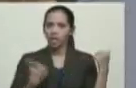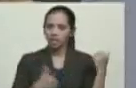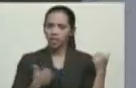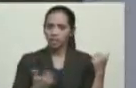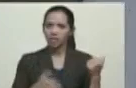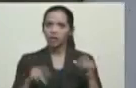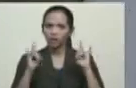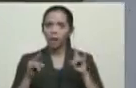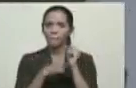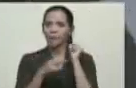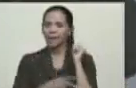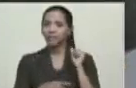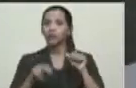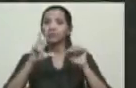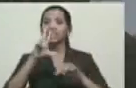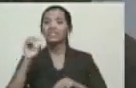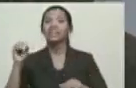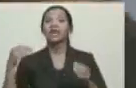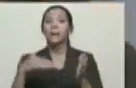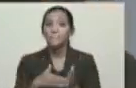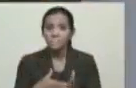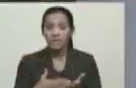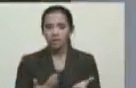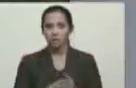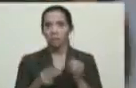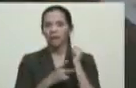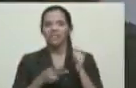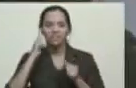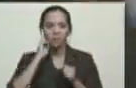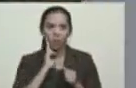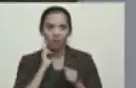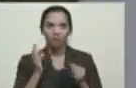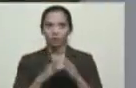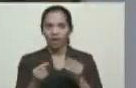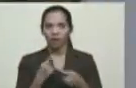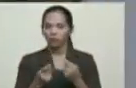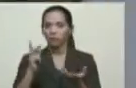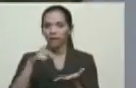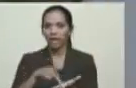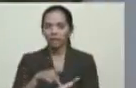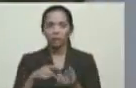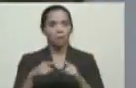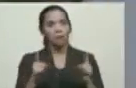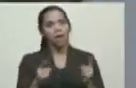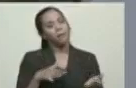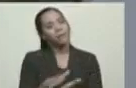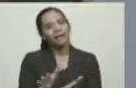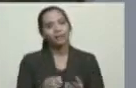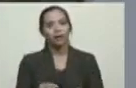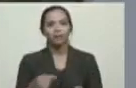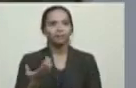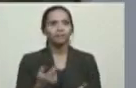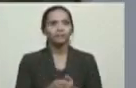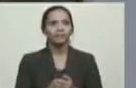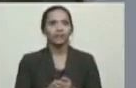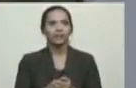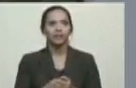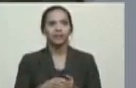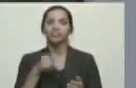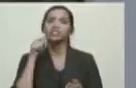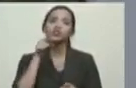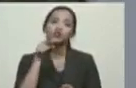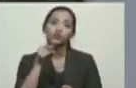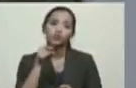Son 300.000 personas. Parque Simón Bolívar, imagínate, todas las cosas eran como para eso. Pero resulta que un tipo ligado a la... Dice, si